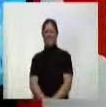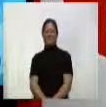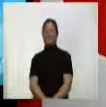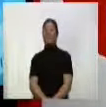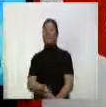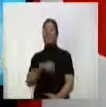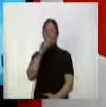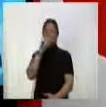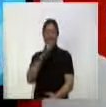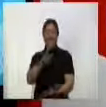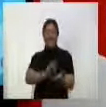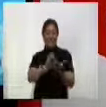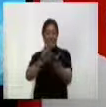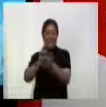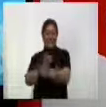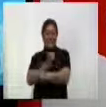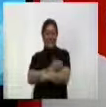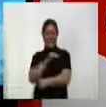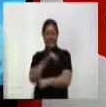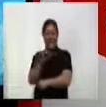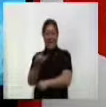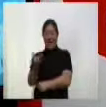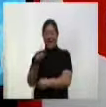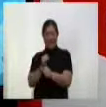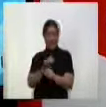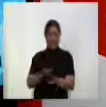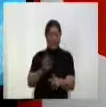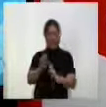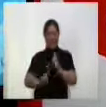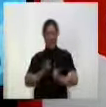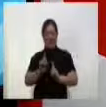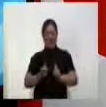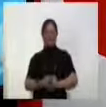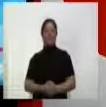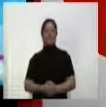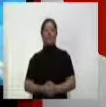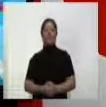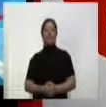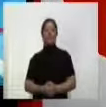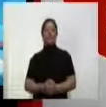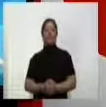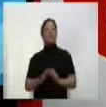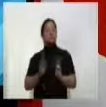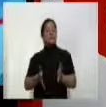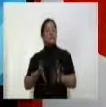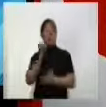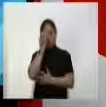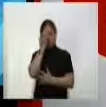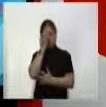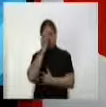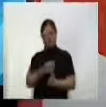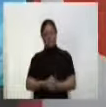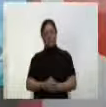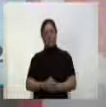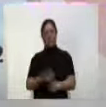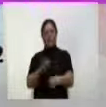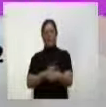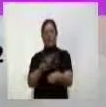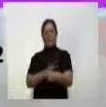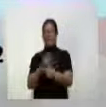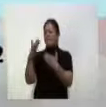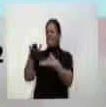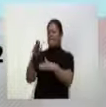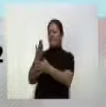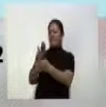Excelente, muchas gracias a mi compañero Manuel Águila por la información deportiva. Es momento de conocer qué nos menciona el mercado